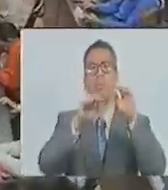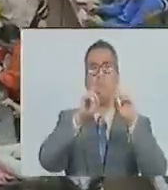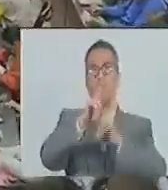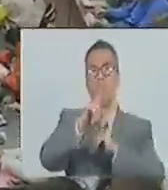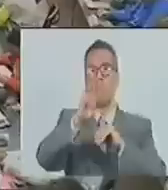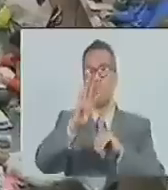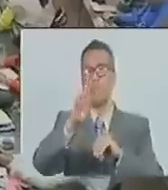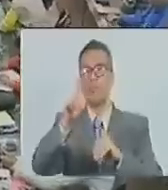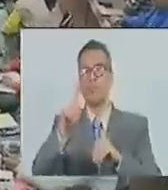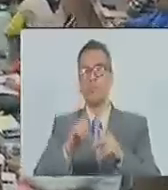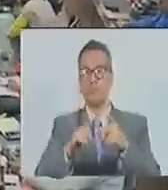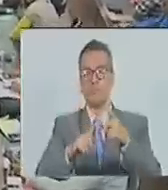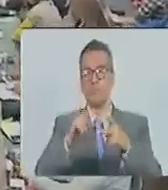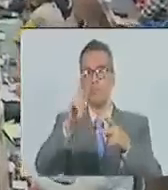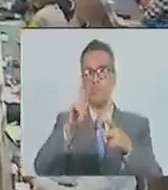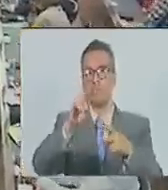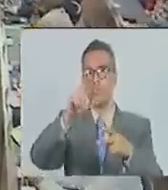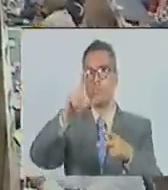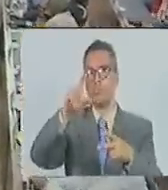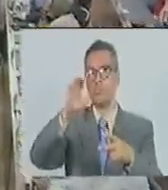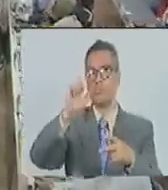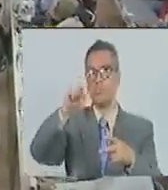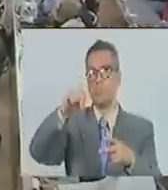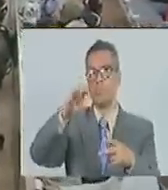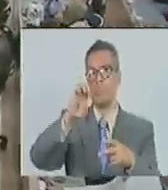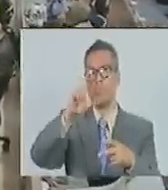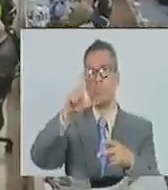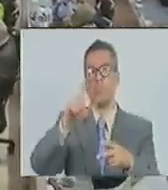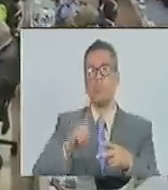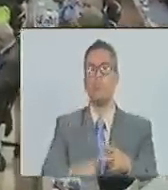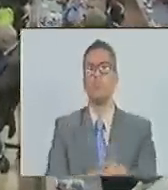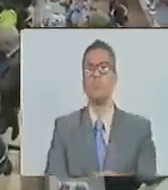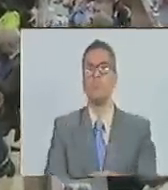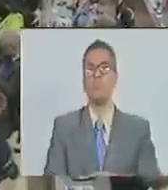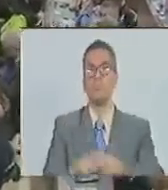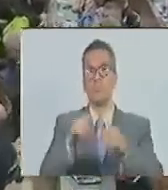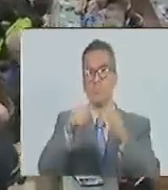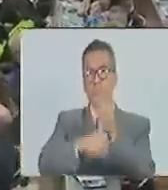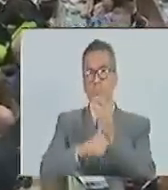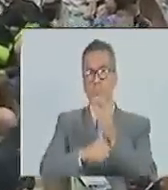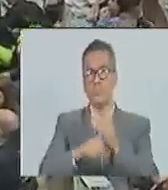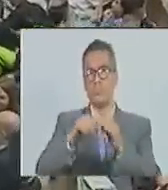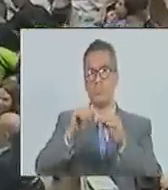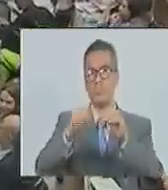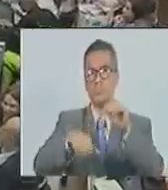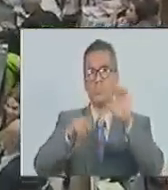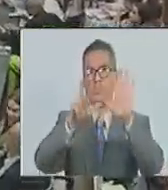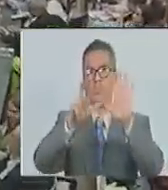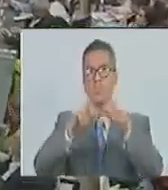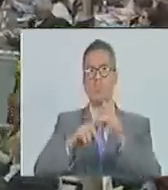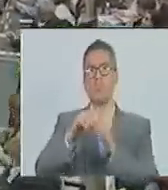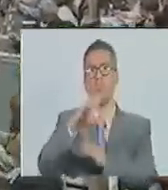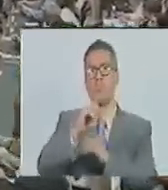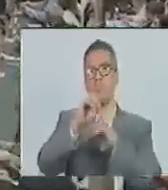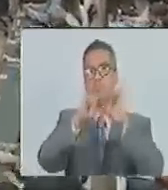10719241. 2. Leonel Enrique Párica Hernández, cédula identidad